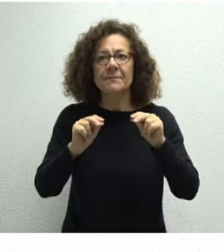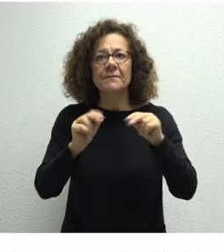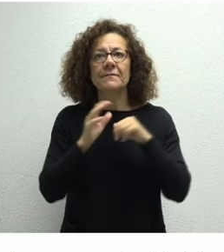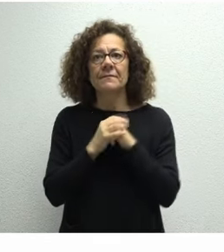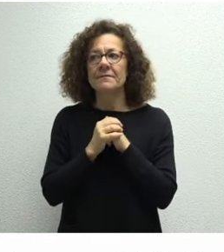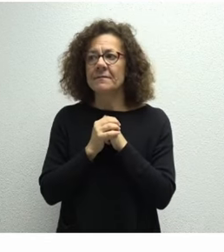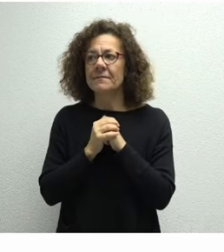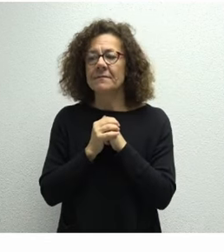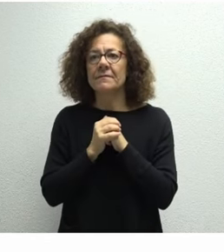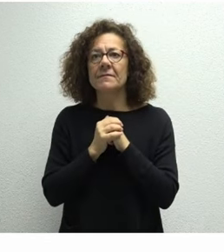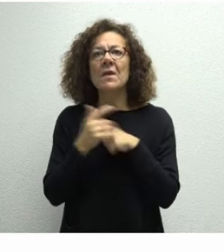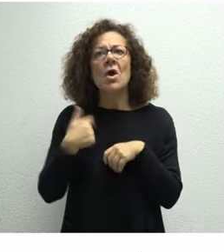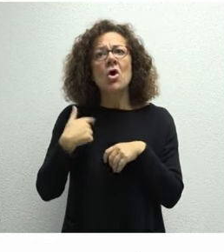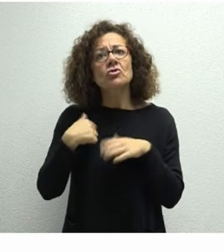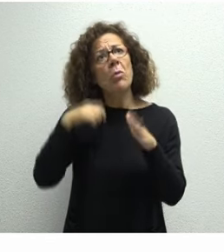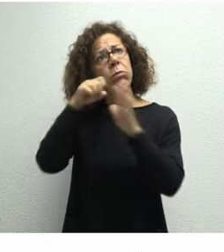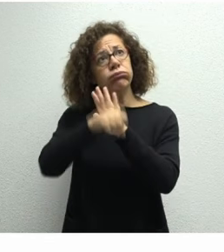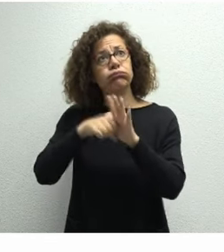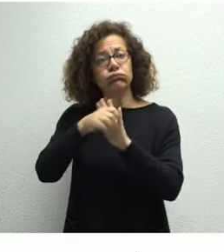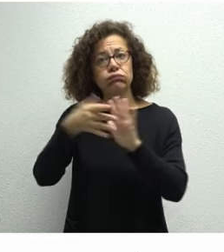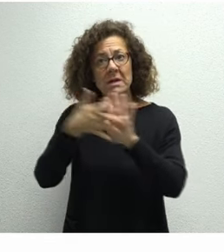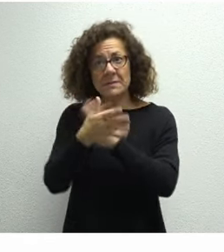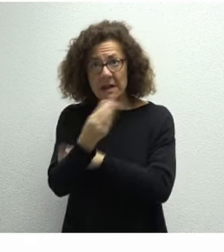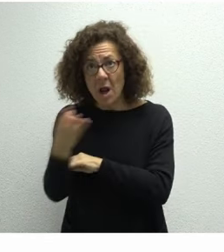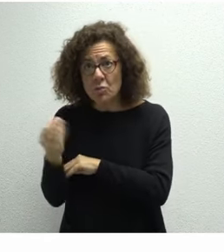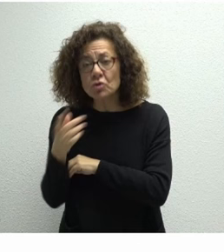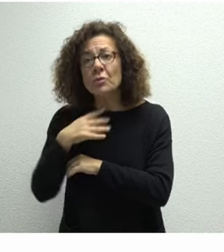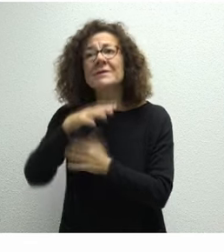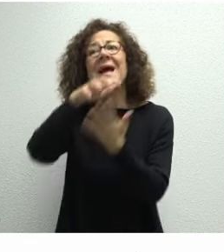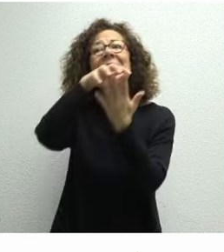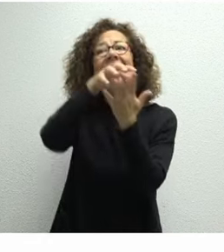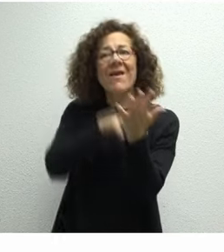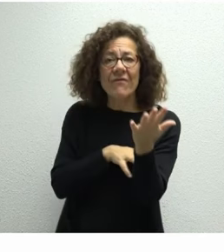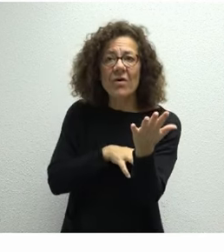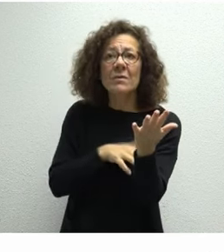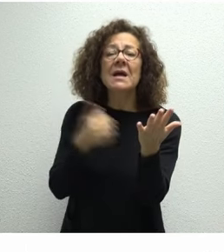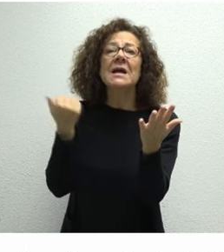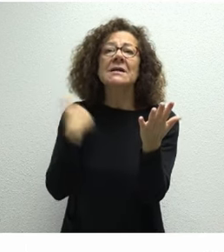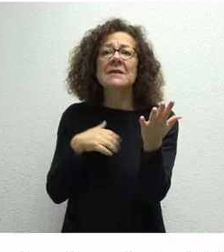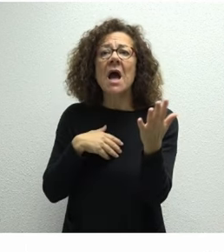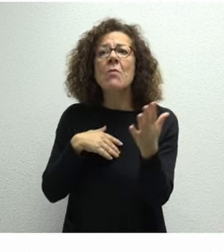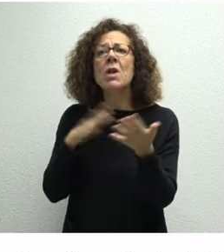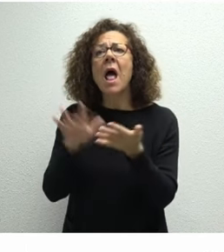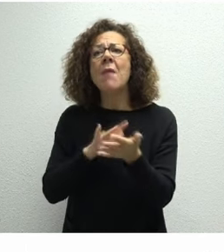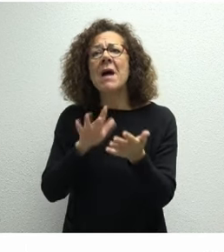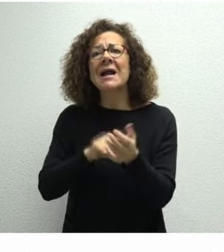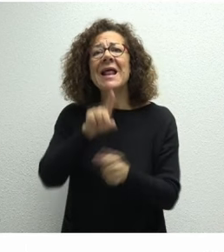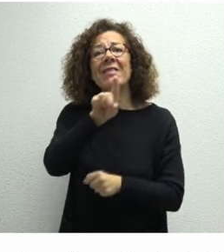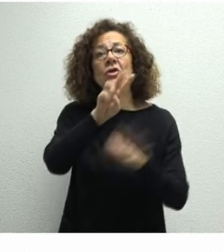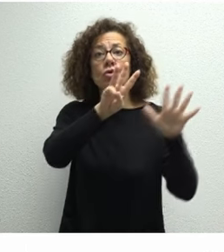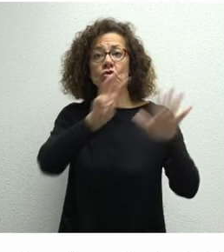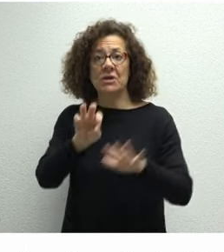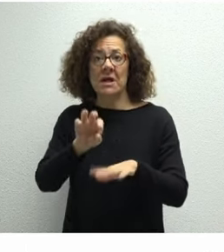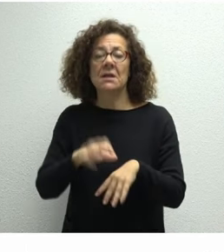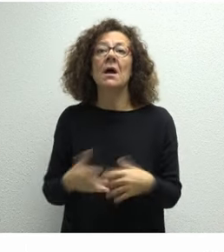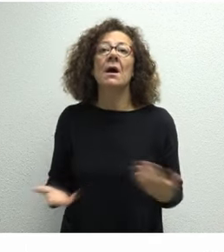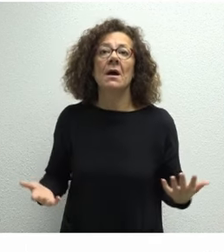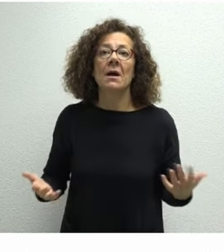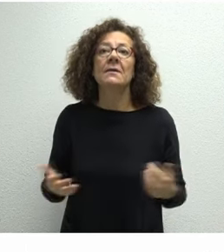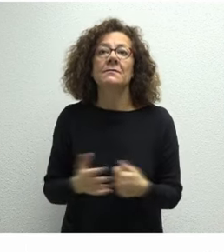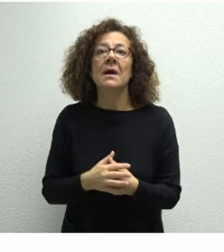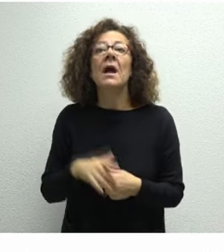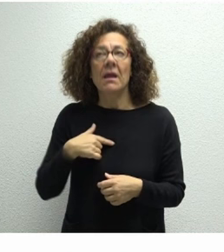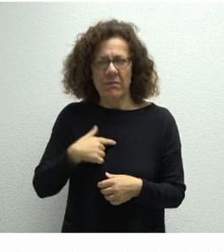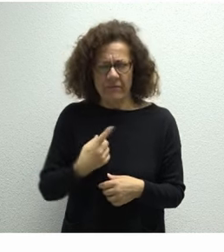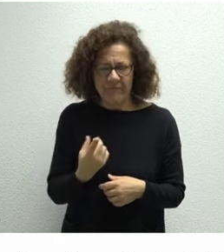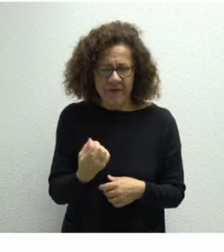sí tengo mucho por contar no en el informe Ya voy por la página 180 no y y lo que